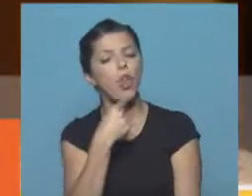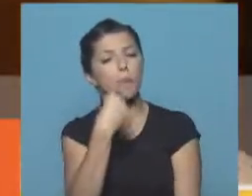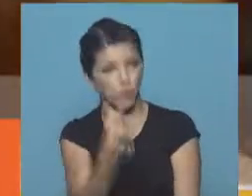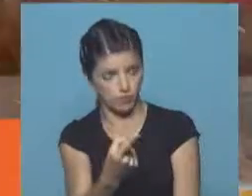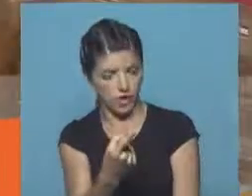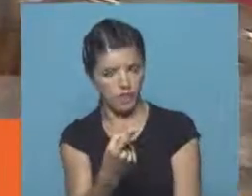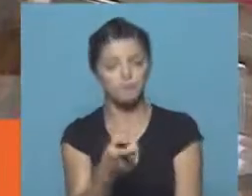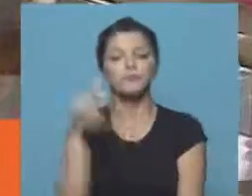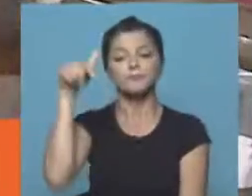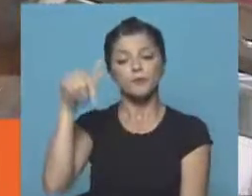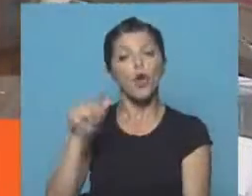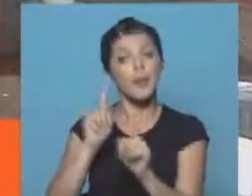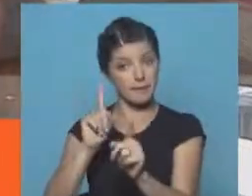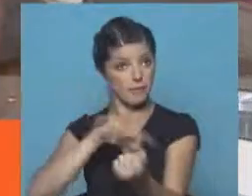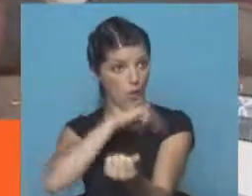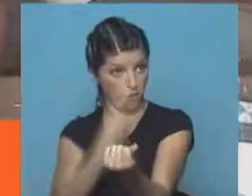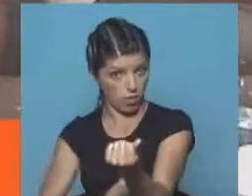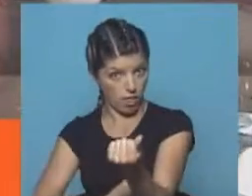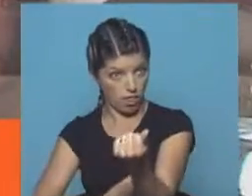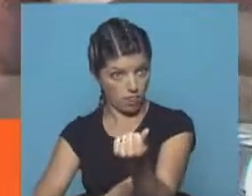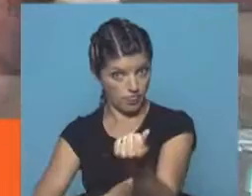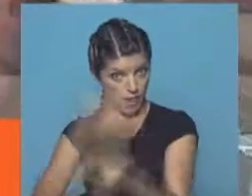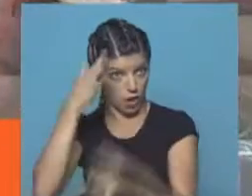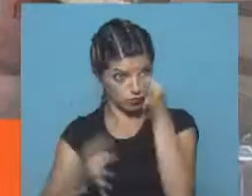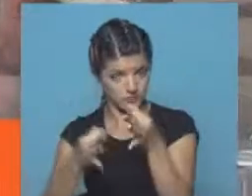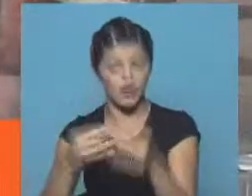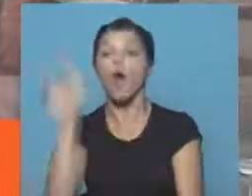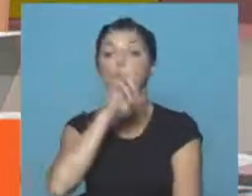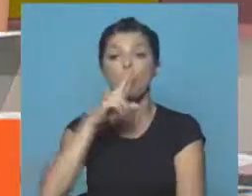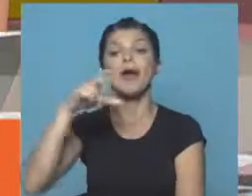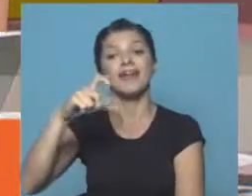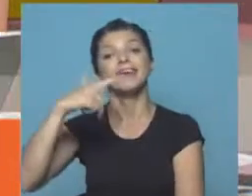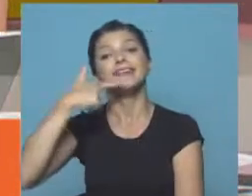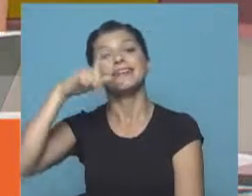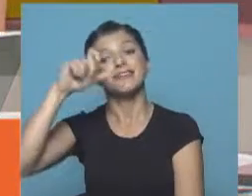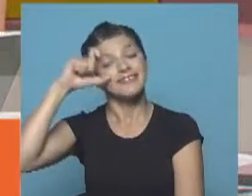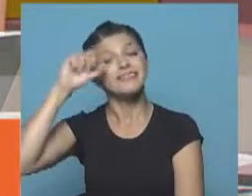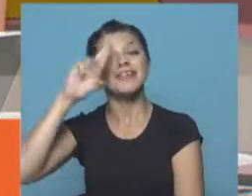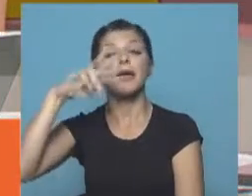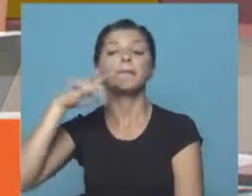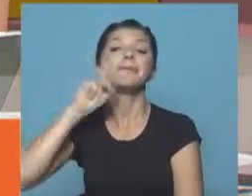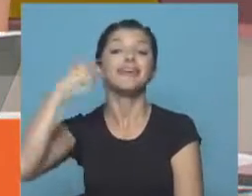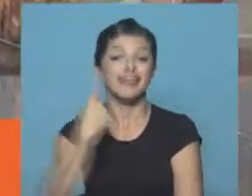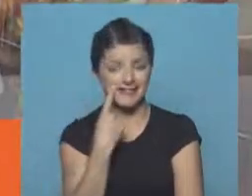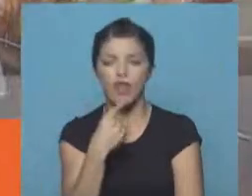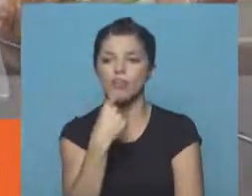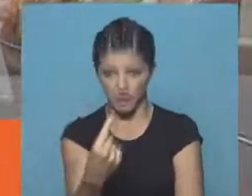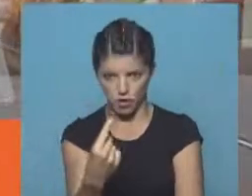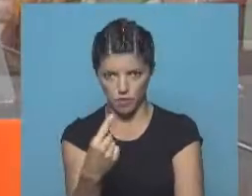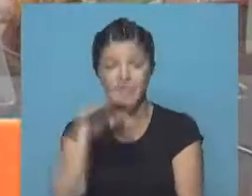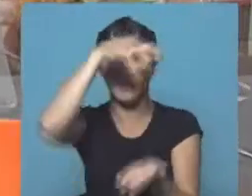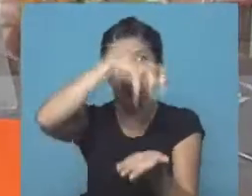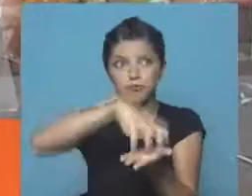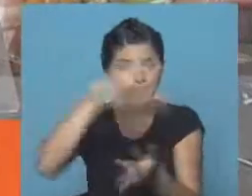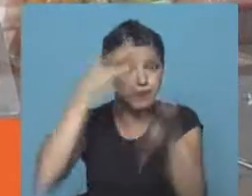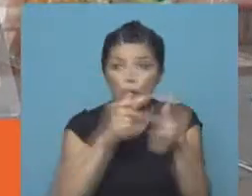los reclamos desde el propio Poder Judicial, por ejemplo, la jueza María Servini, ha dicho que en los juzgados federales no tenían recursos